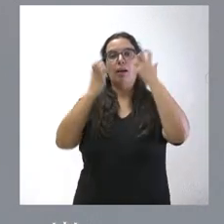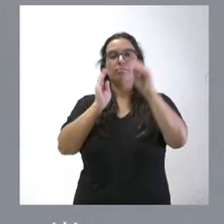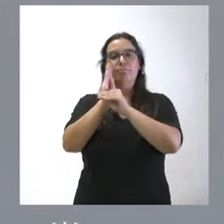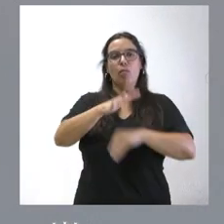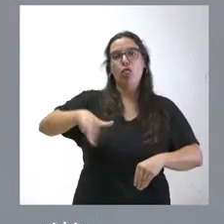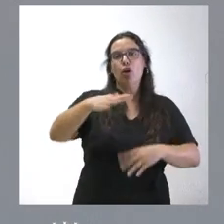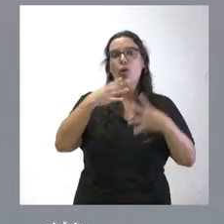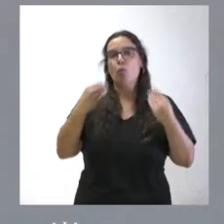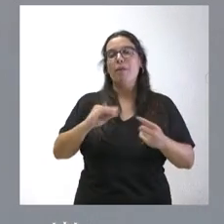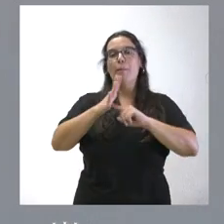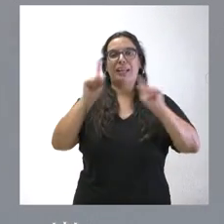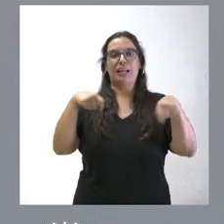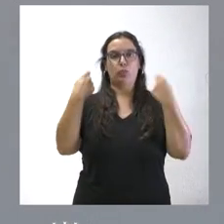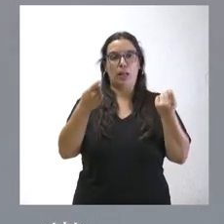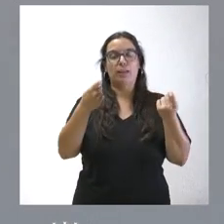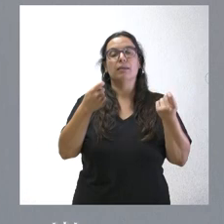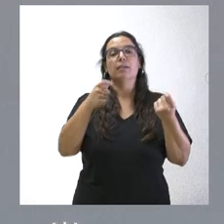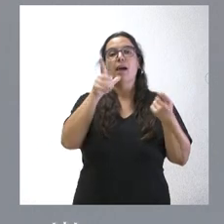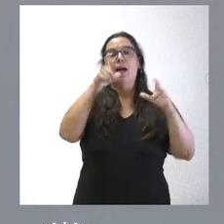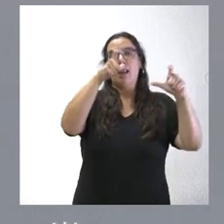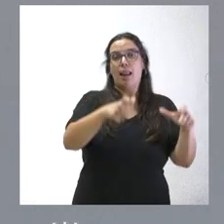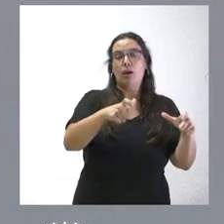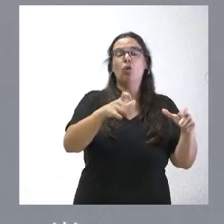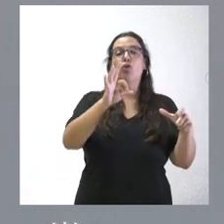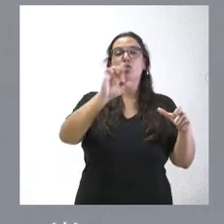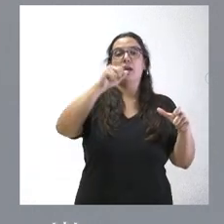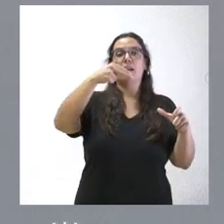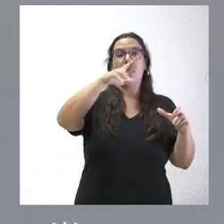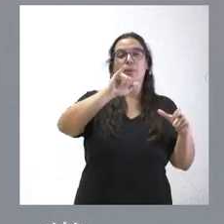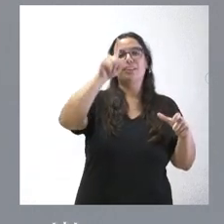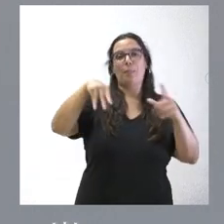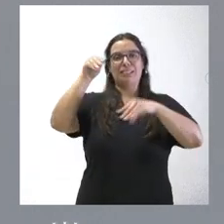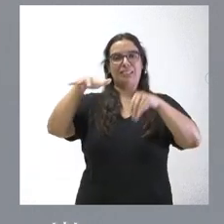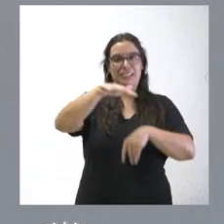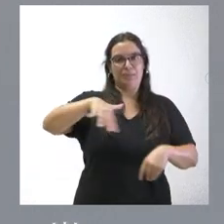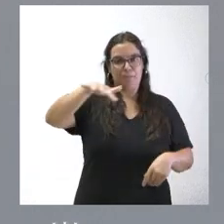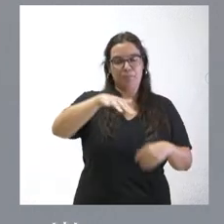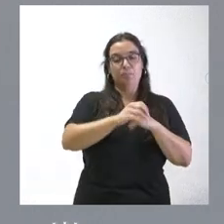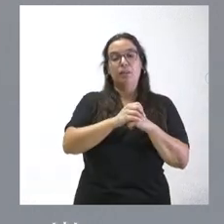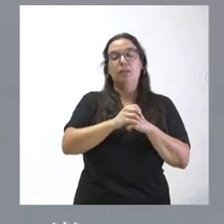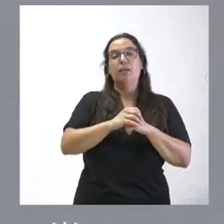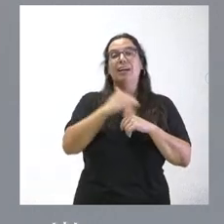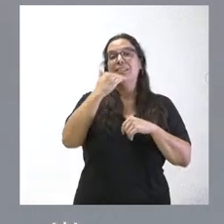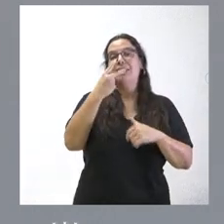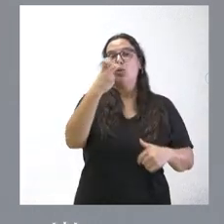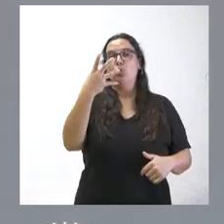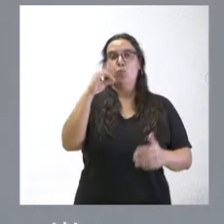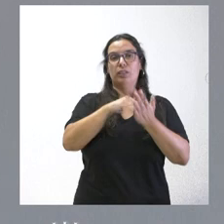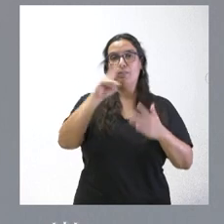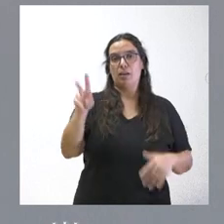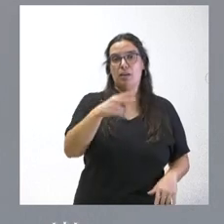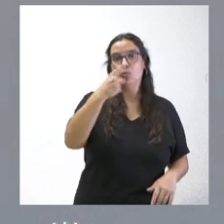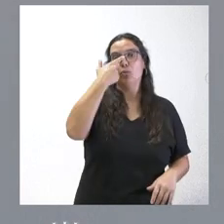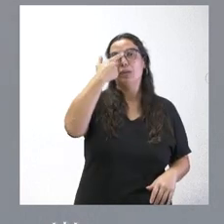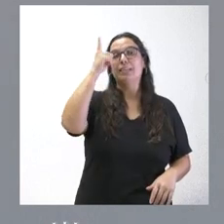parque natural del lago de Sanabria y sierras segundera y de Porto la inversión como les digo es casi 250.000 euros también